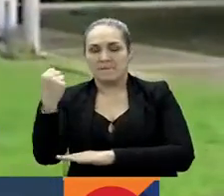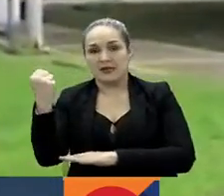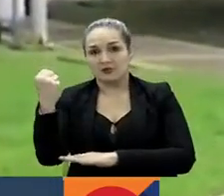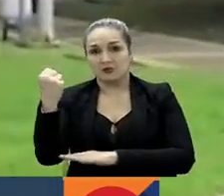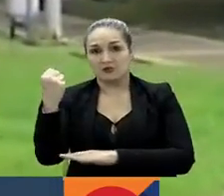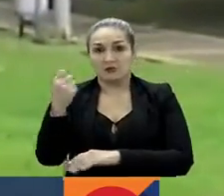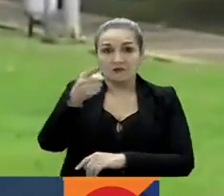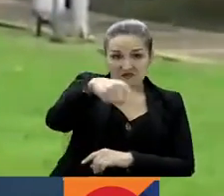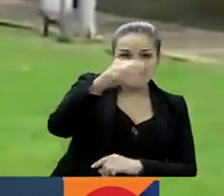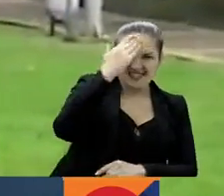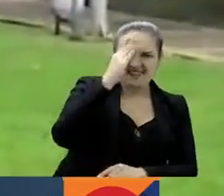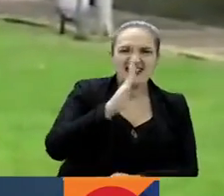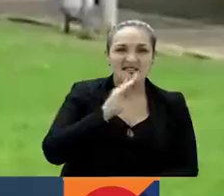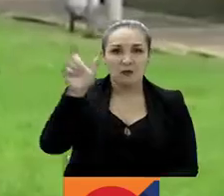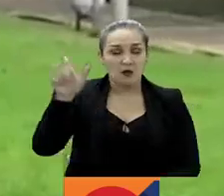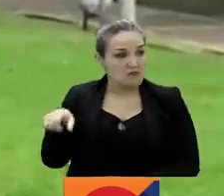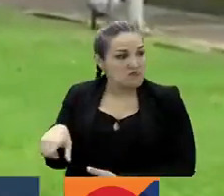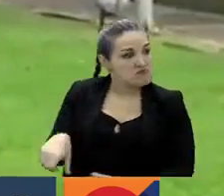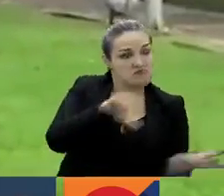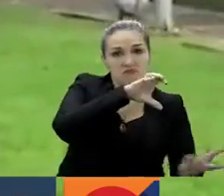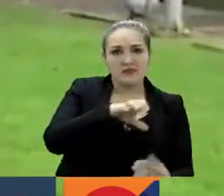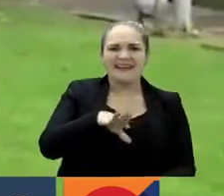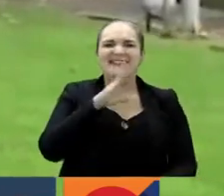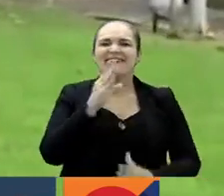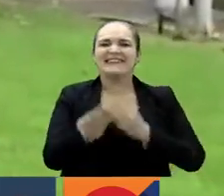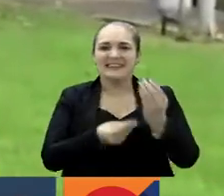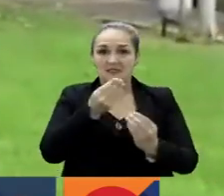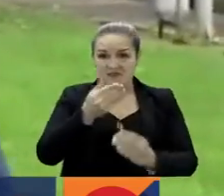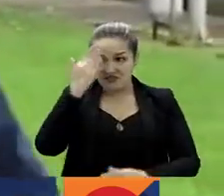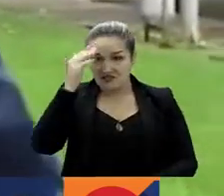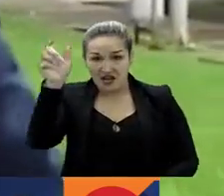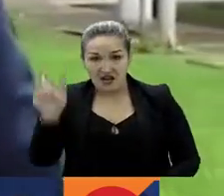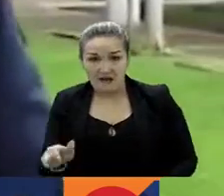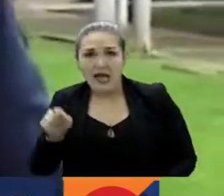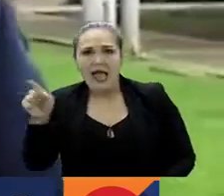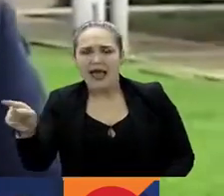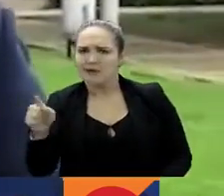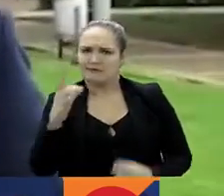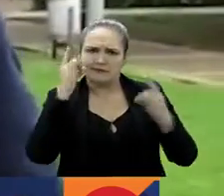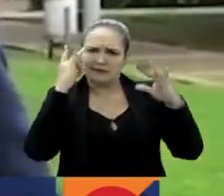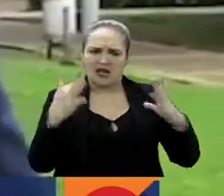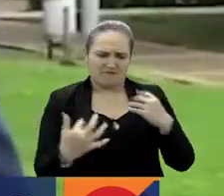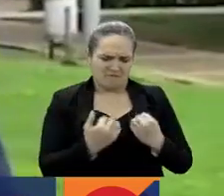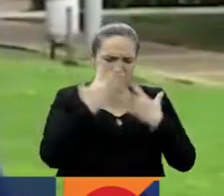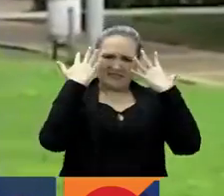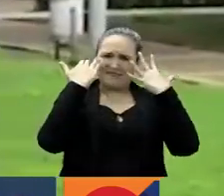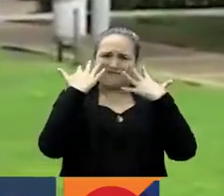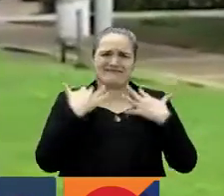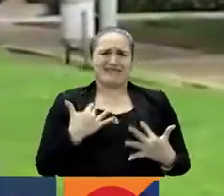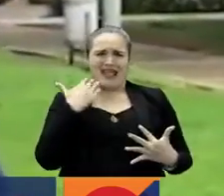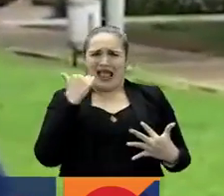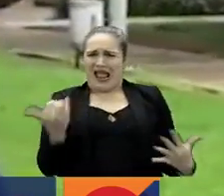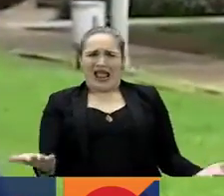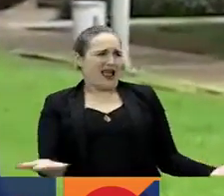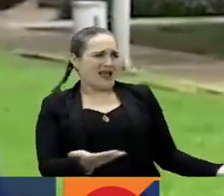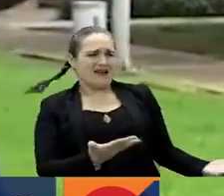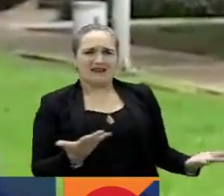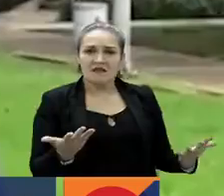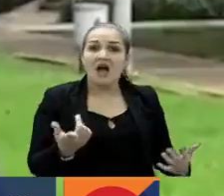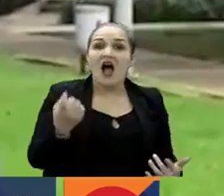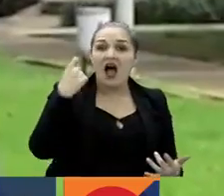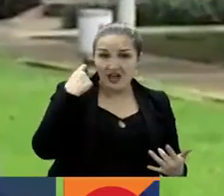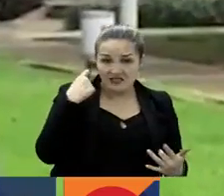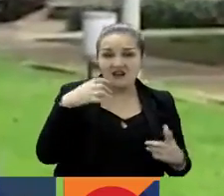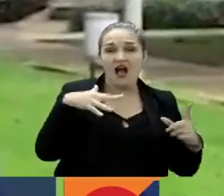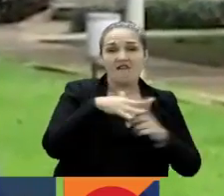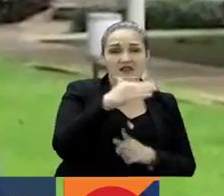nos den información que conduzcan con la captura de los responsables de un acto criminal y cobarde que el día de ayer fue afectado a